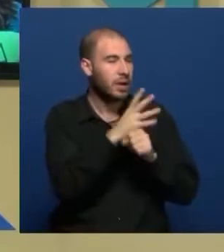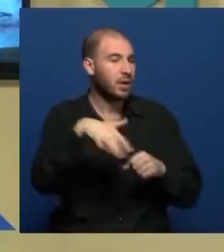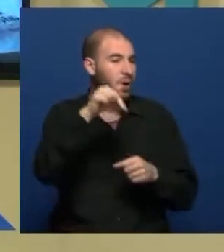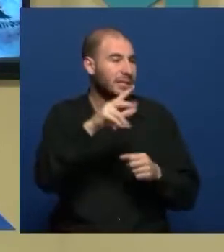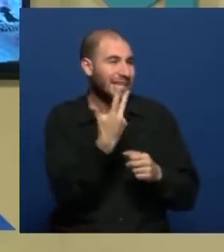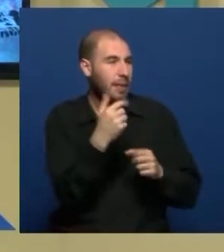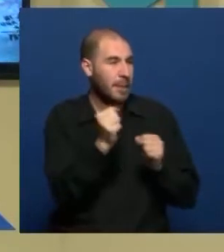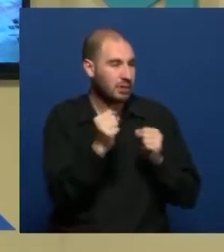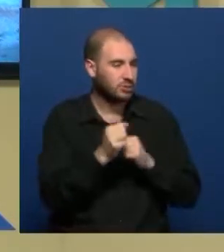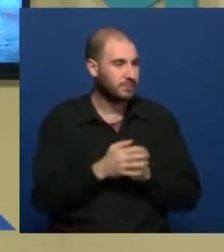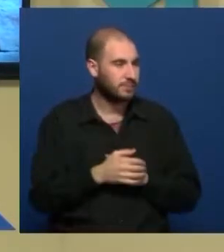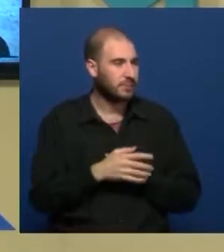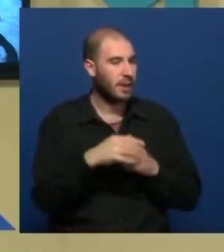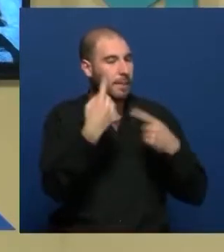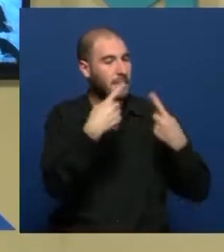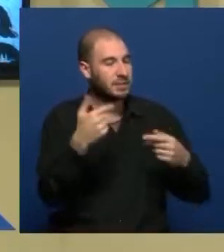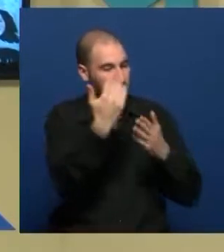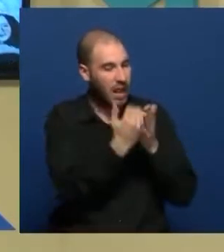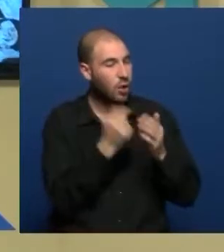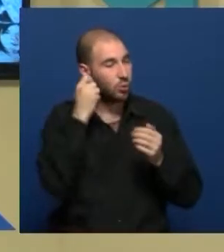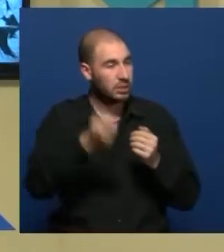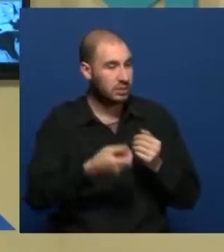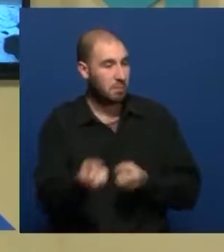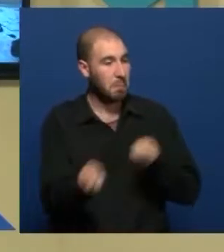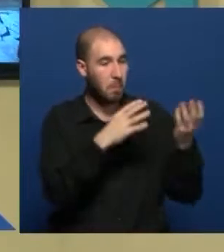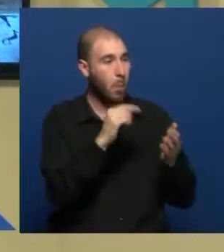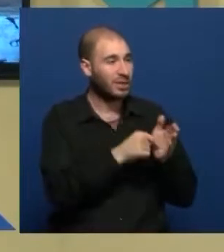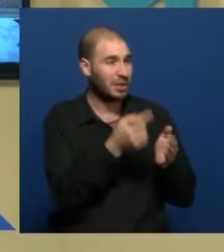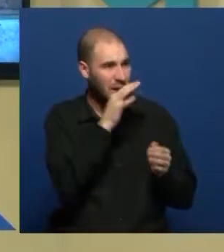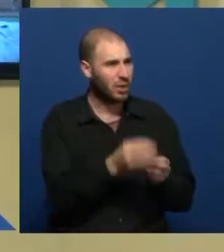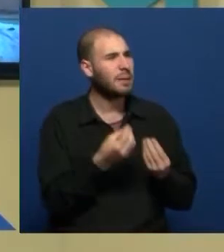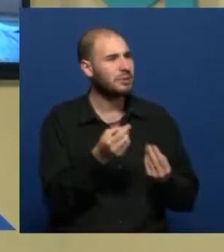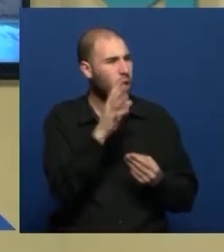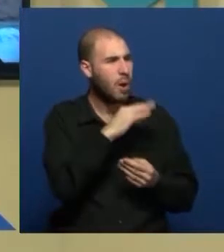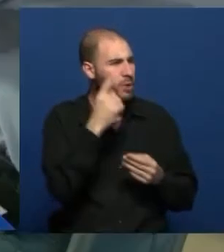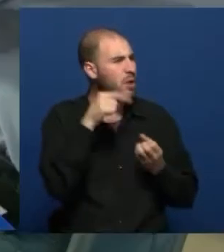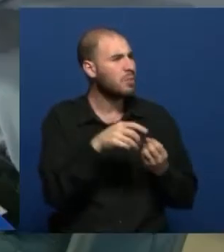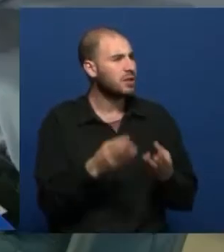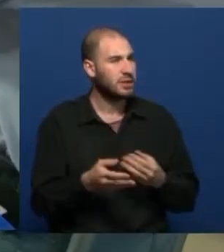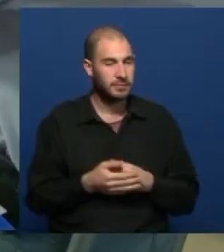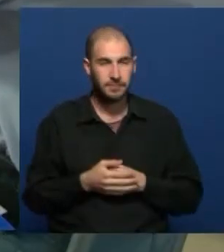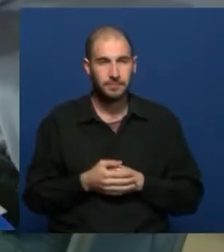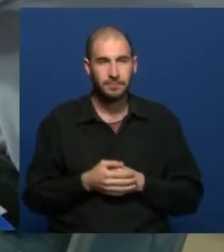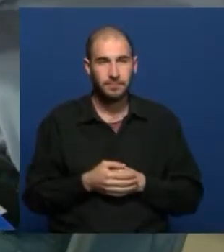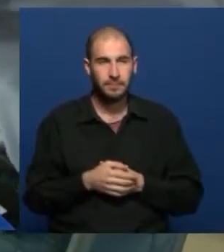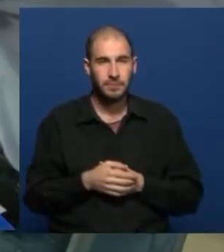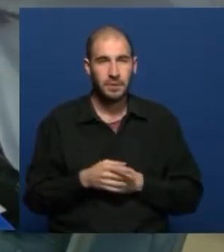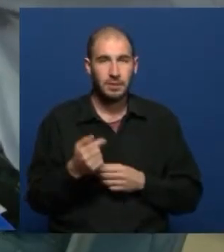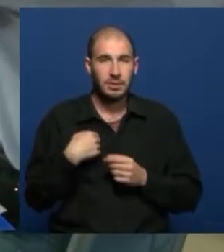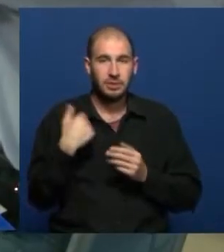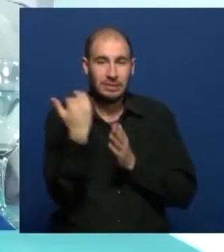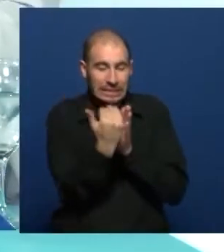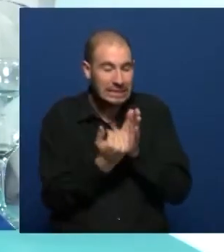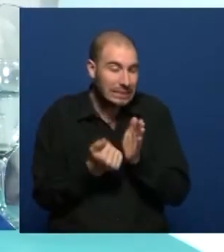en 3 de mayo el material está aquí en la justicia nunca fue buenos aires- qué opinión te merece este tema porque ha ocurrido esto la verdad que no te puedo dar